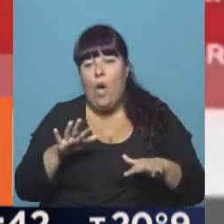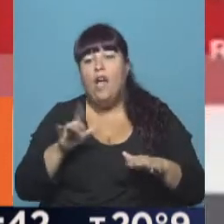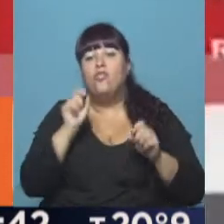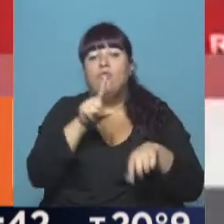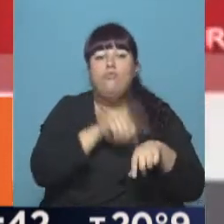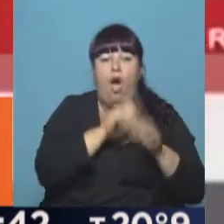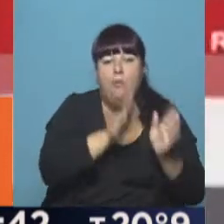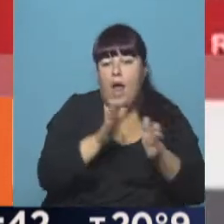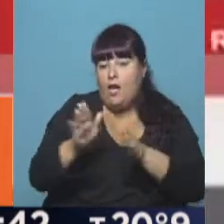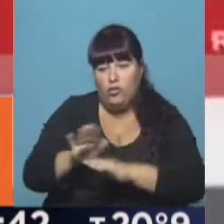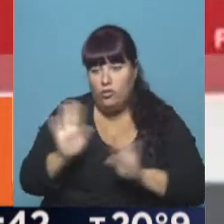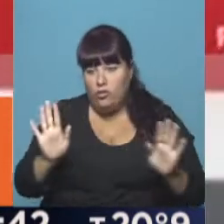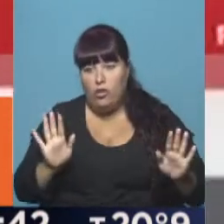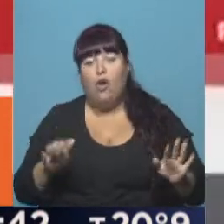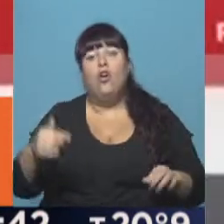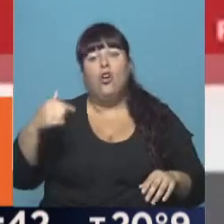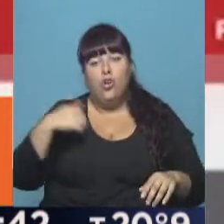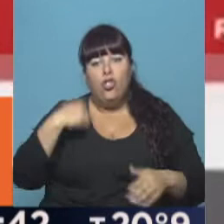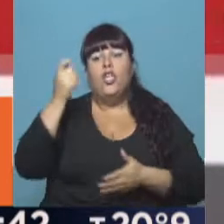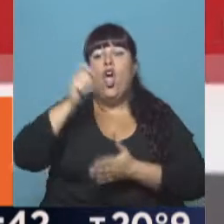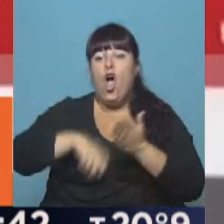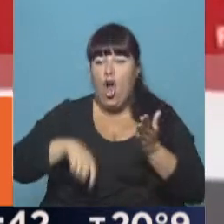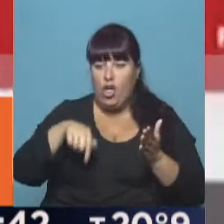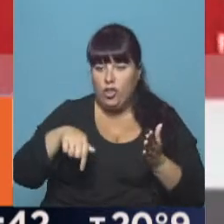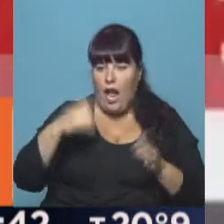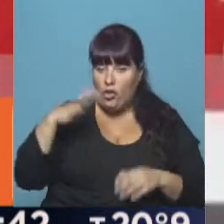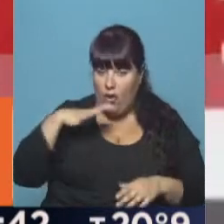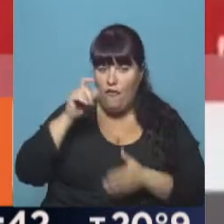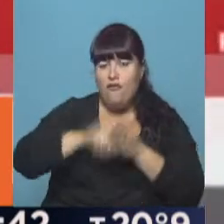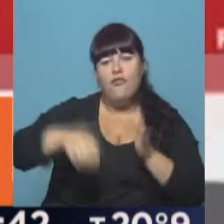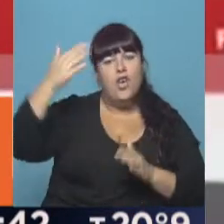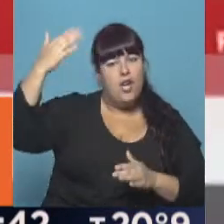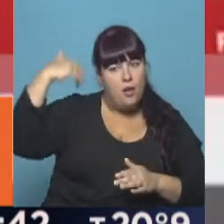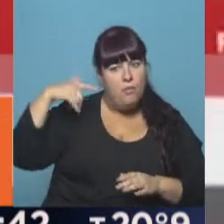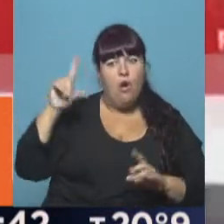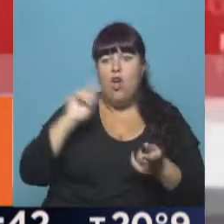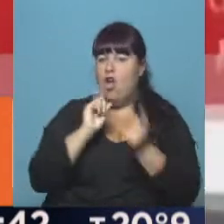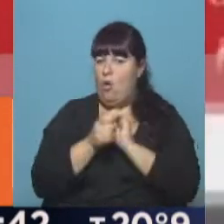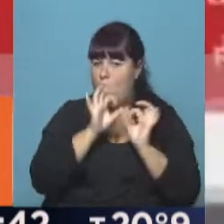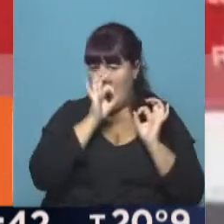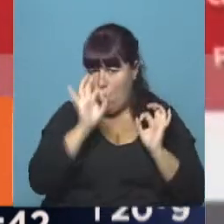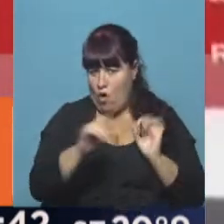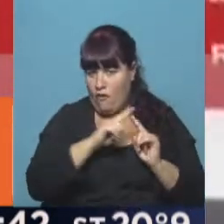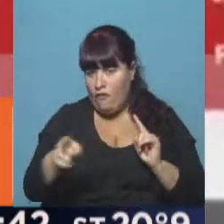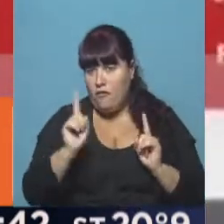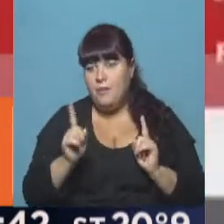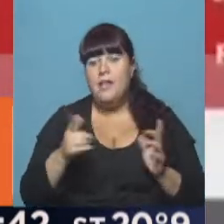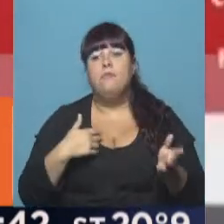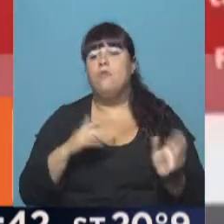cada momento. Yo tengo un contrato que firmé hace mucho tiempo, que no se modificó nunca. Entonces no.